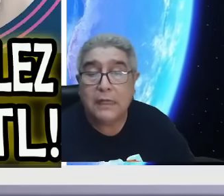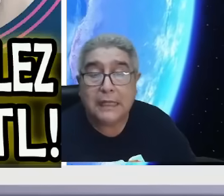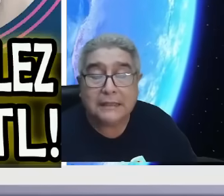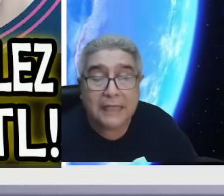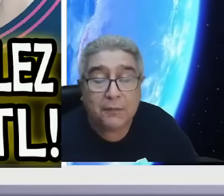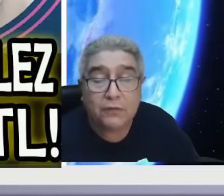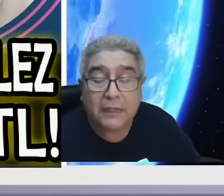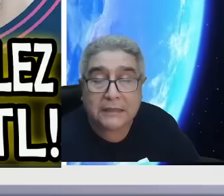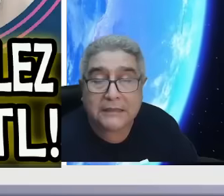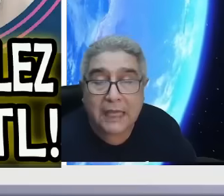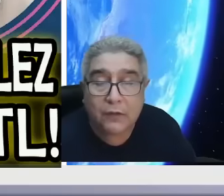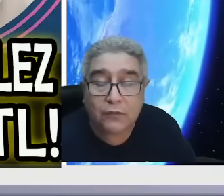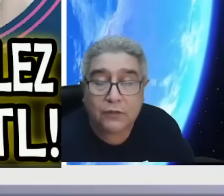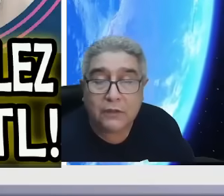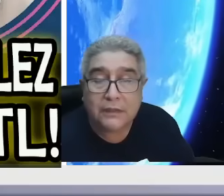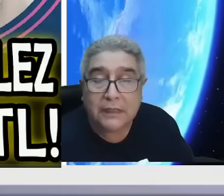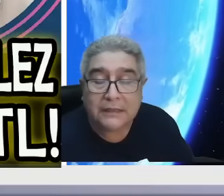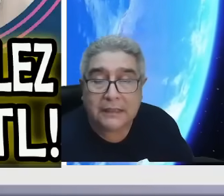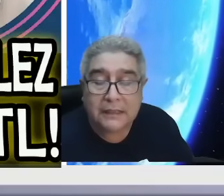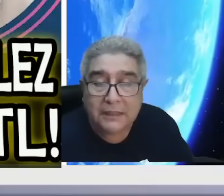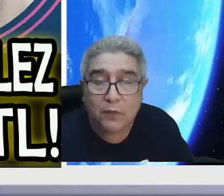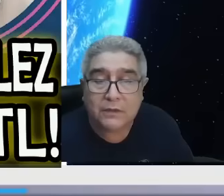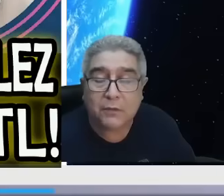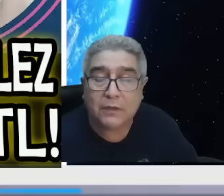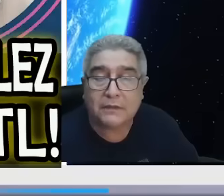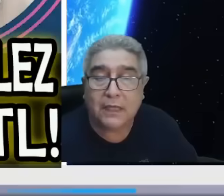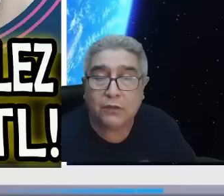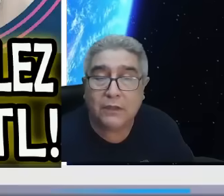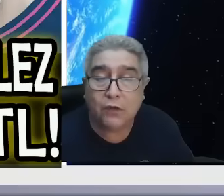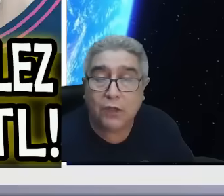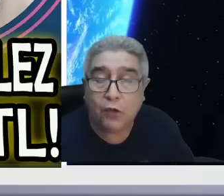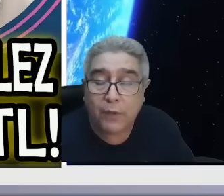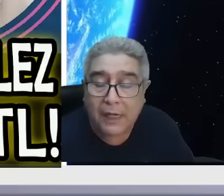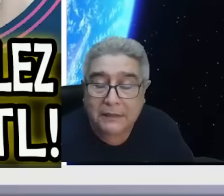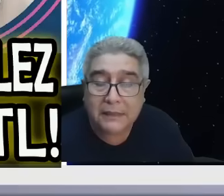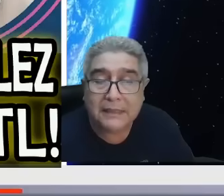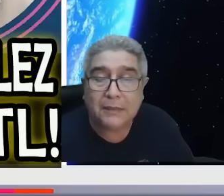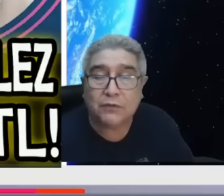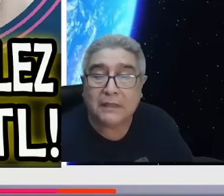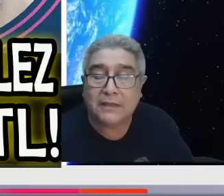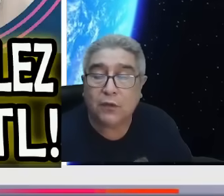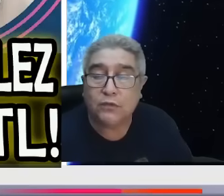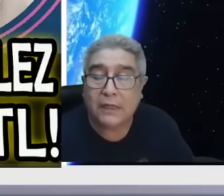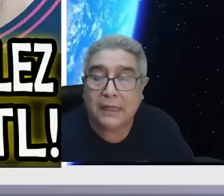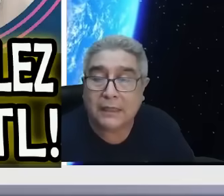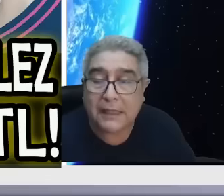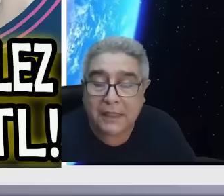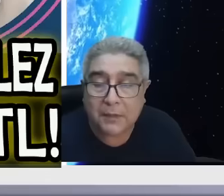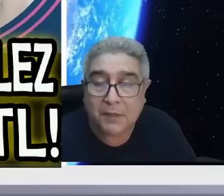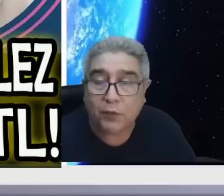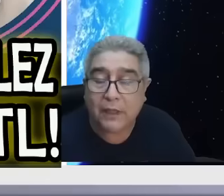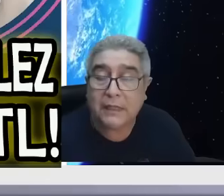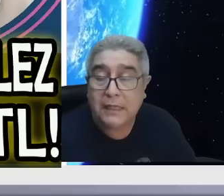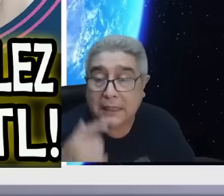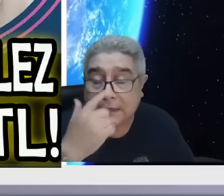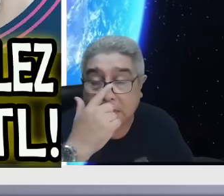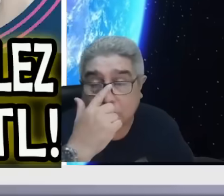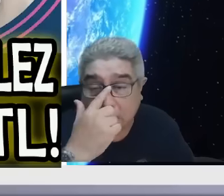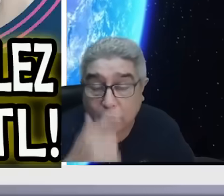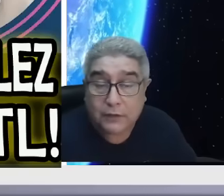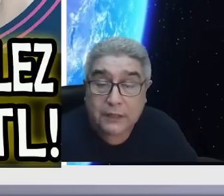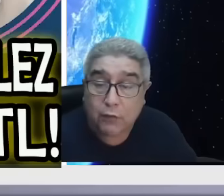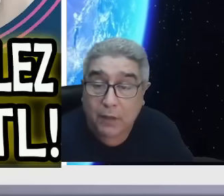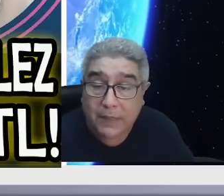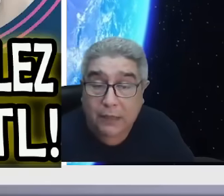opinión. Estamos cansados del salinismo, estamos cansados de los neoliberales, estamos cansados del régimen del poder que